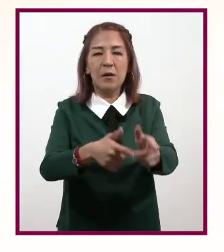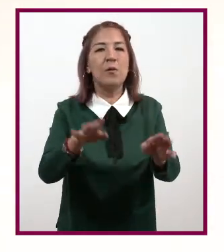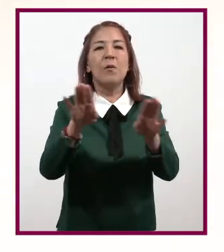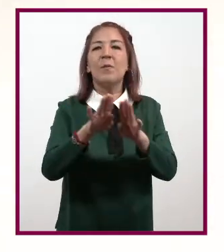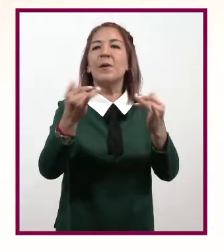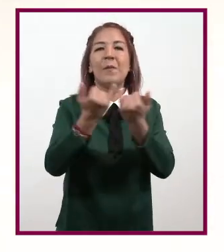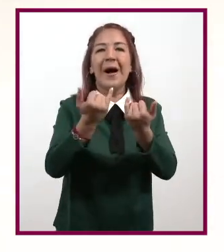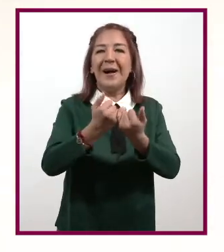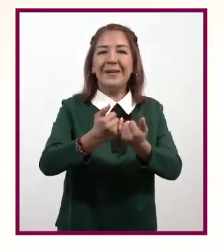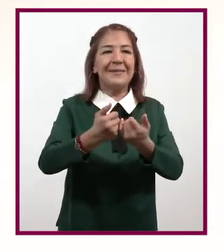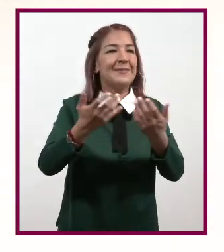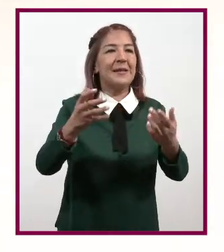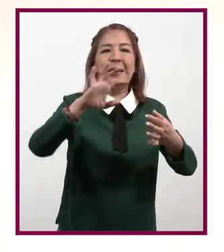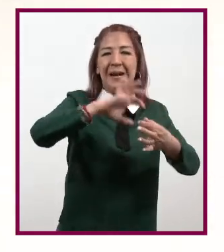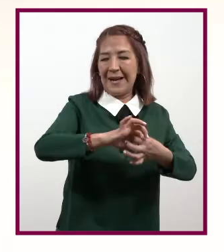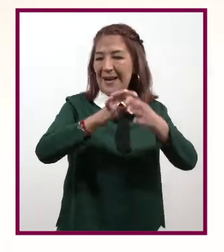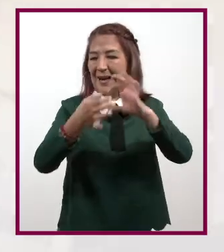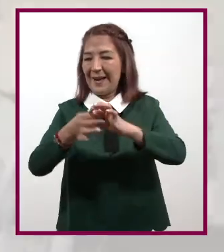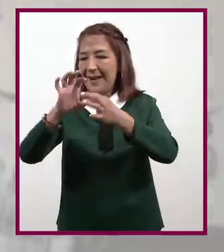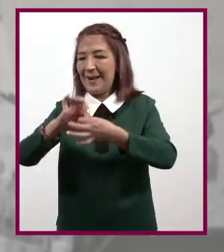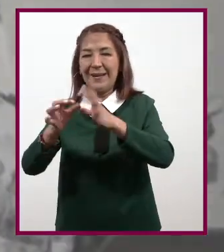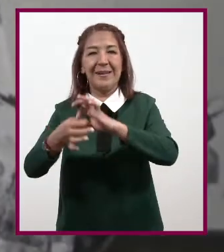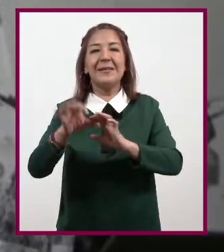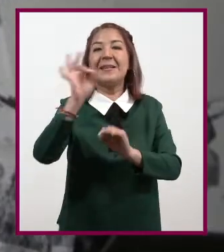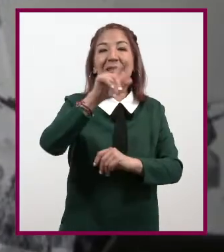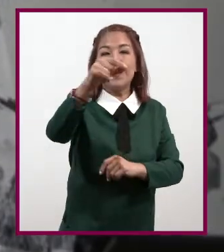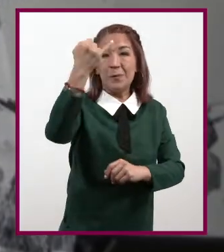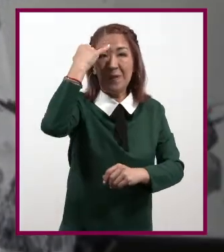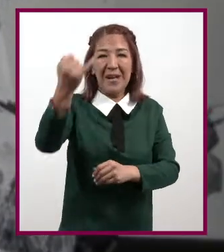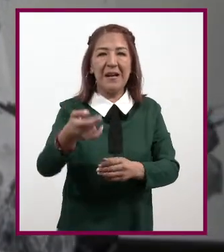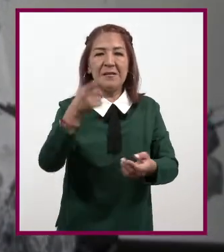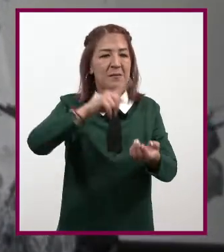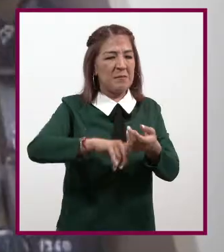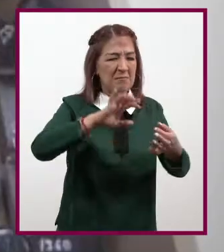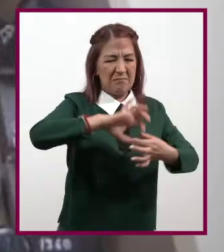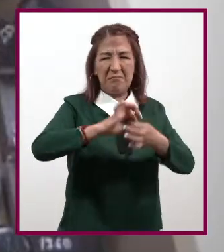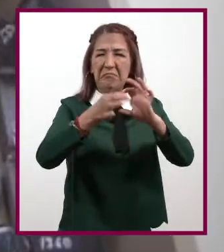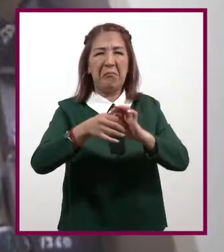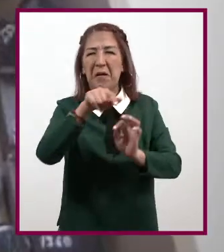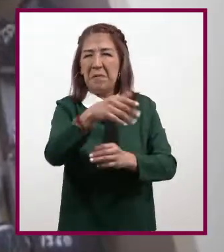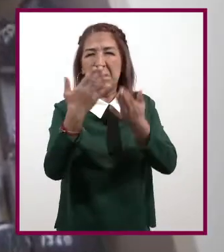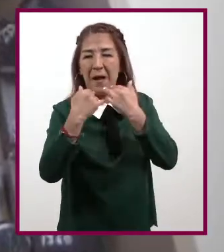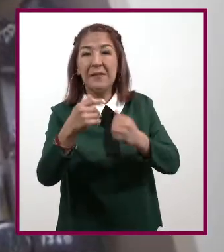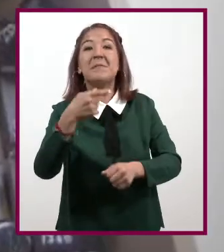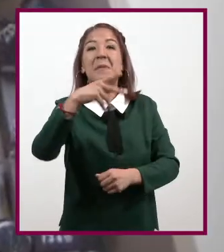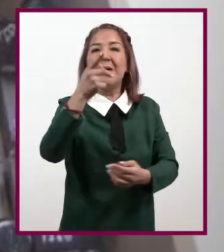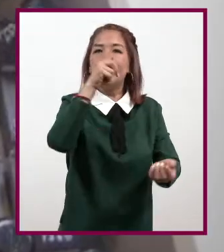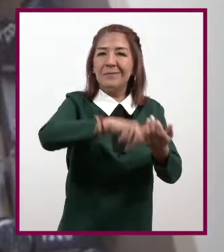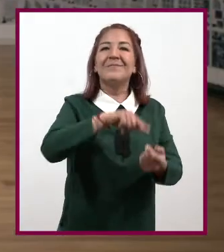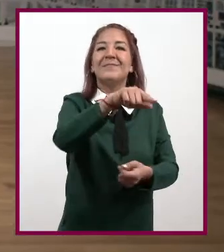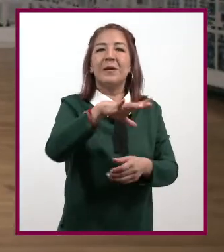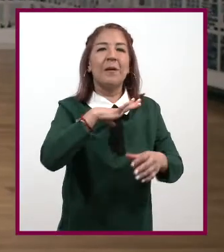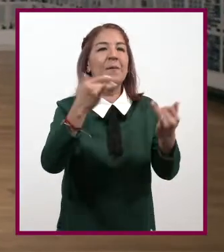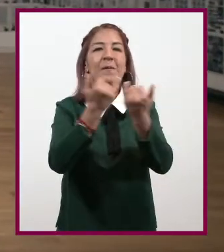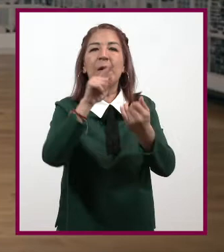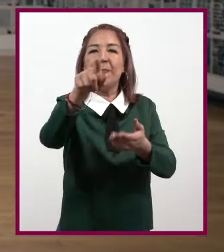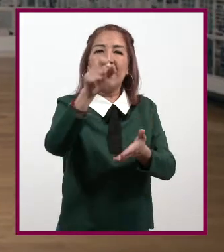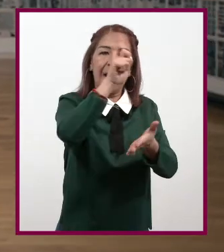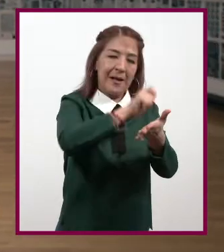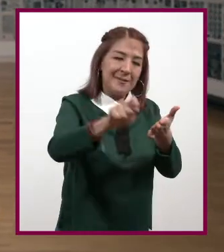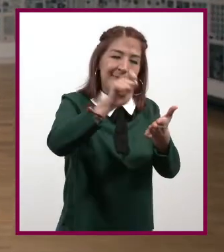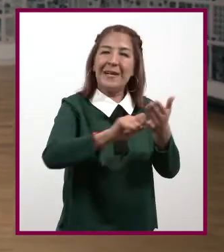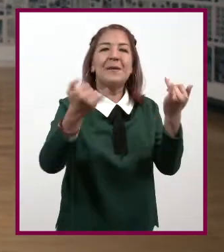cadenas. Inclusive si tú crees que no están unidas, realmente están unidas porque es como hacer un gran texto, es como hacer una